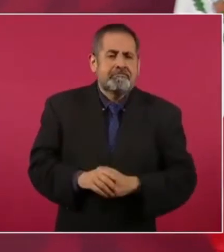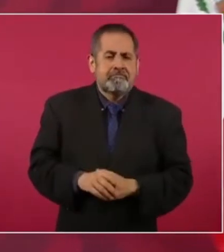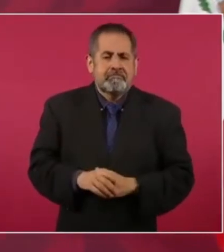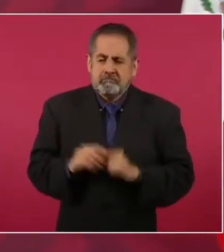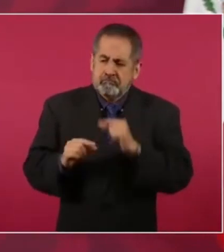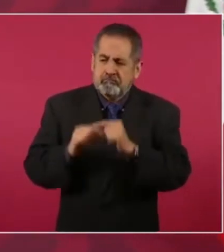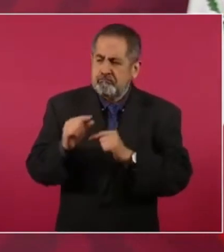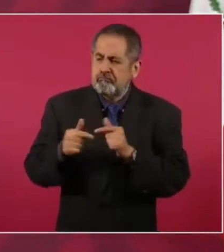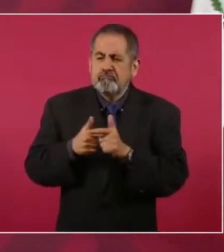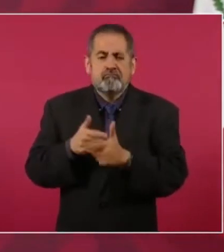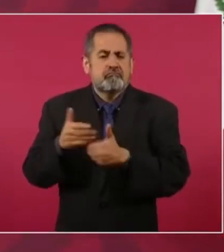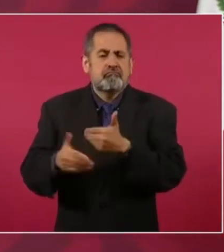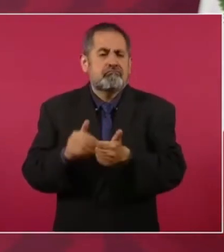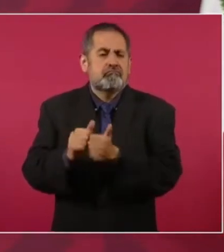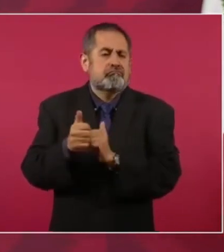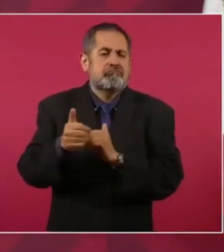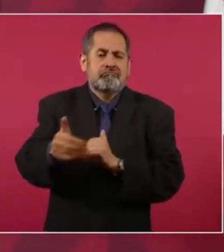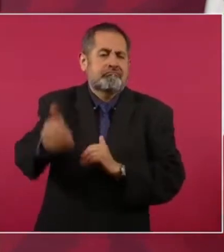poco a poco.